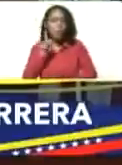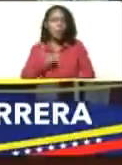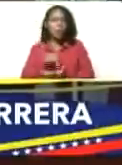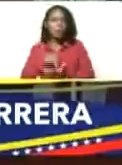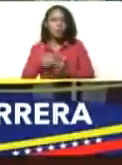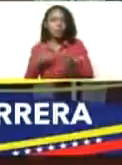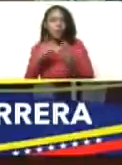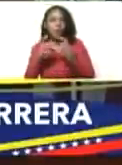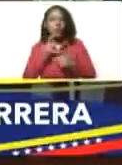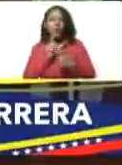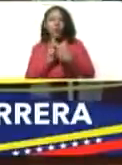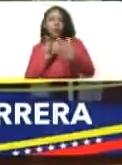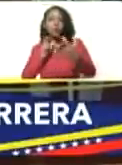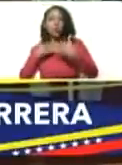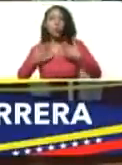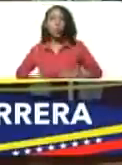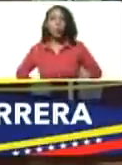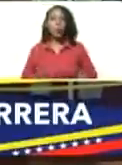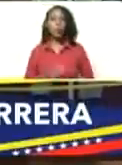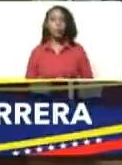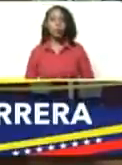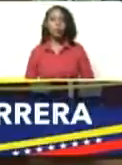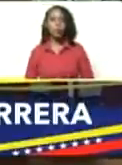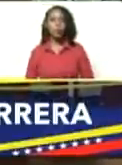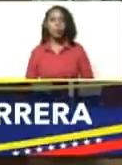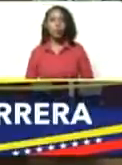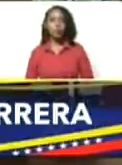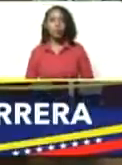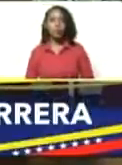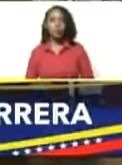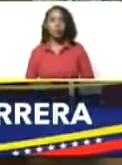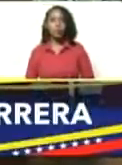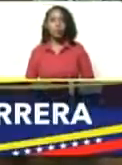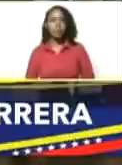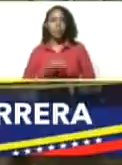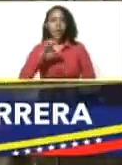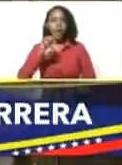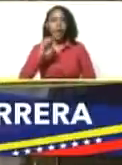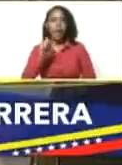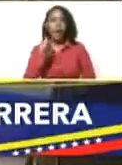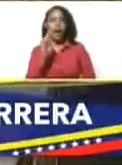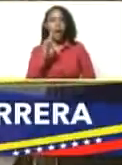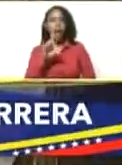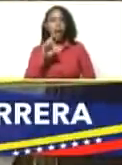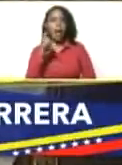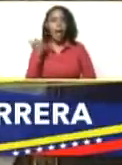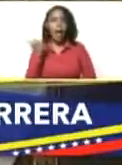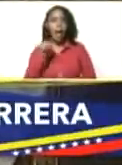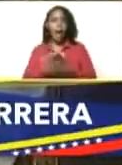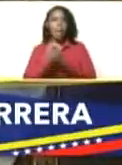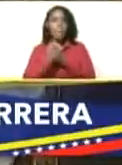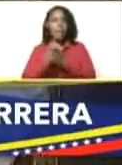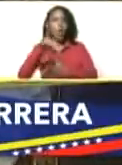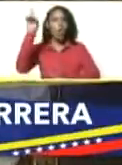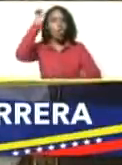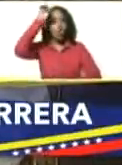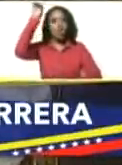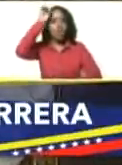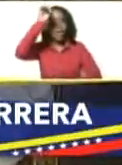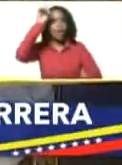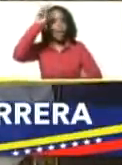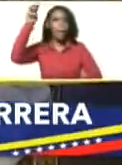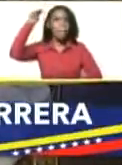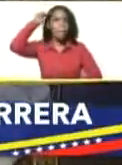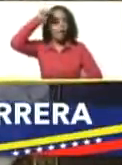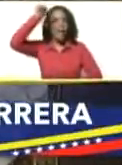presencia y de su cuerpo. Earle, el amigo, el docente, el